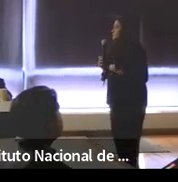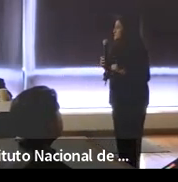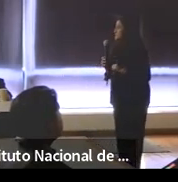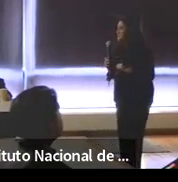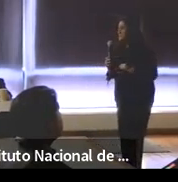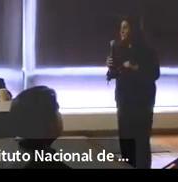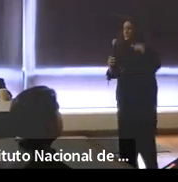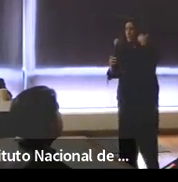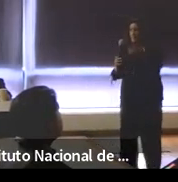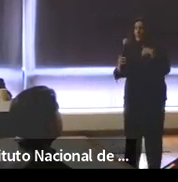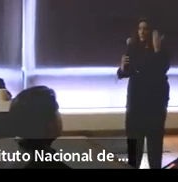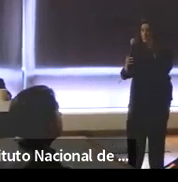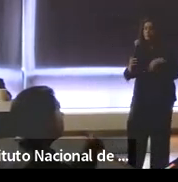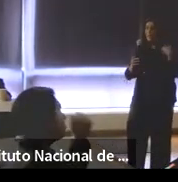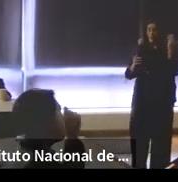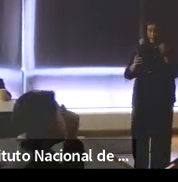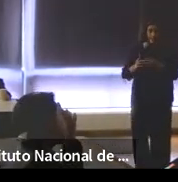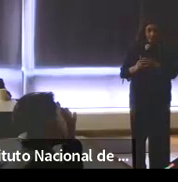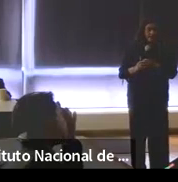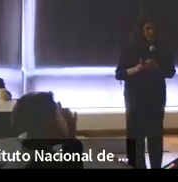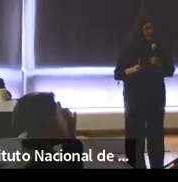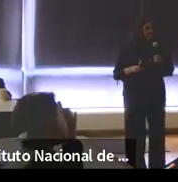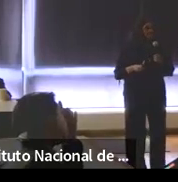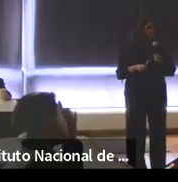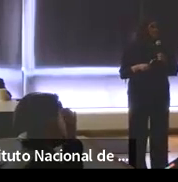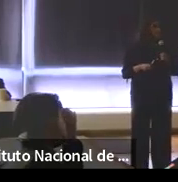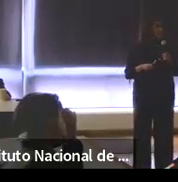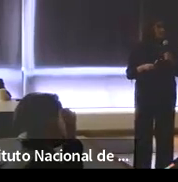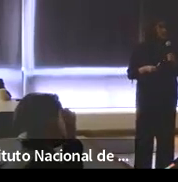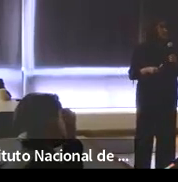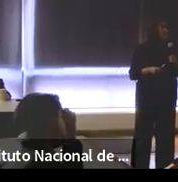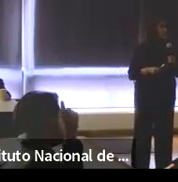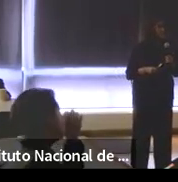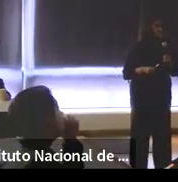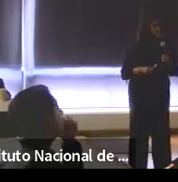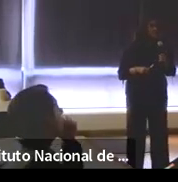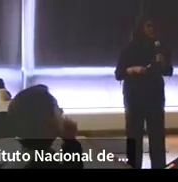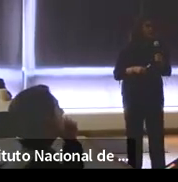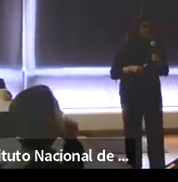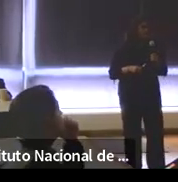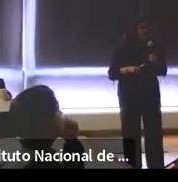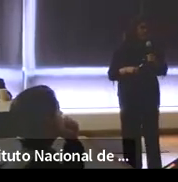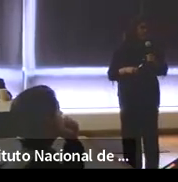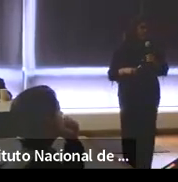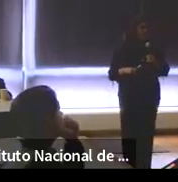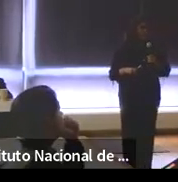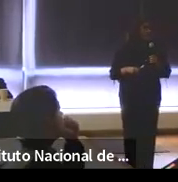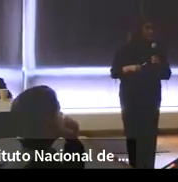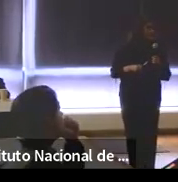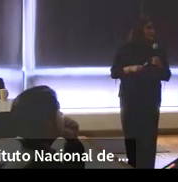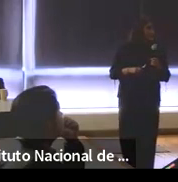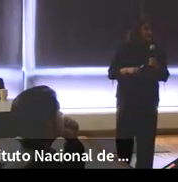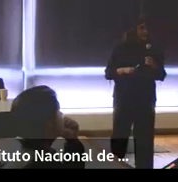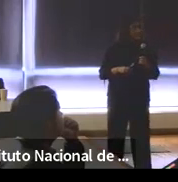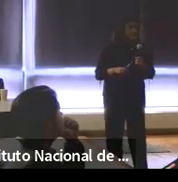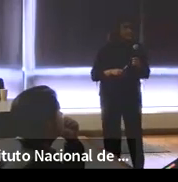esperado donde haya pues una donde confluyen las ideas donde obviamente